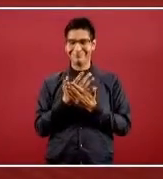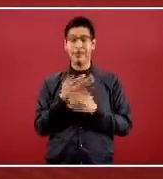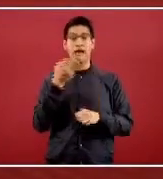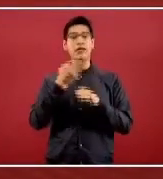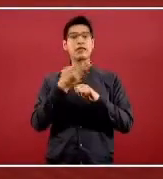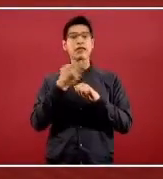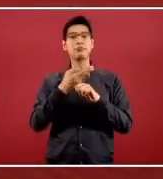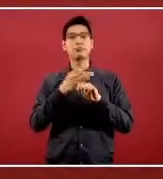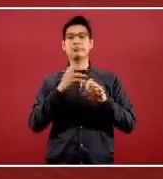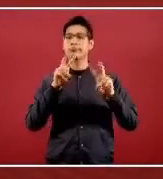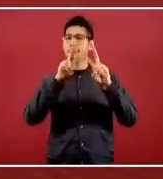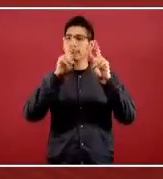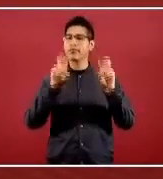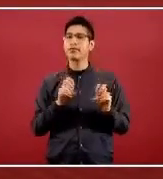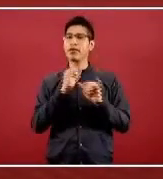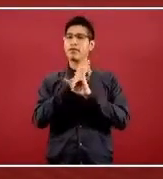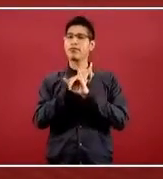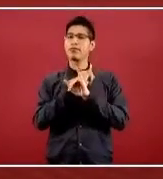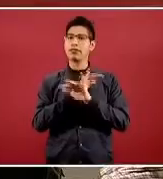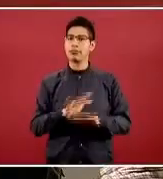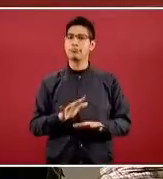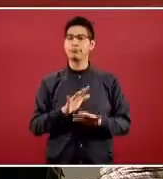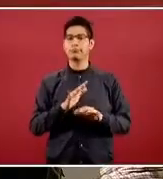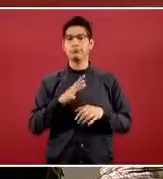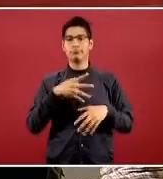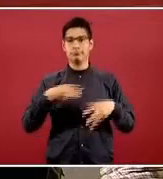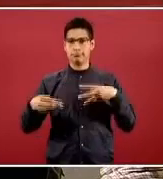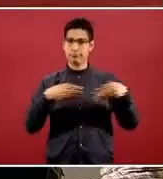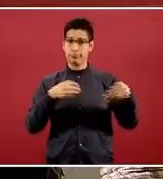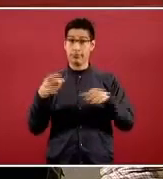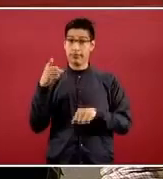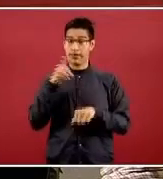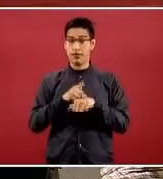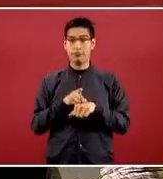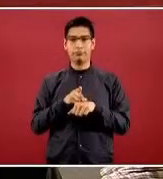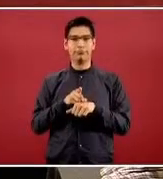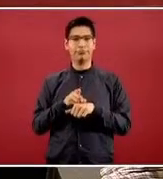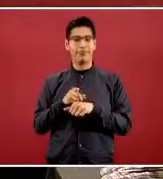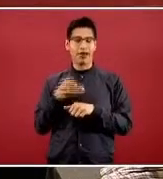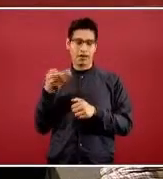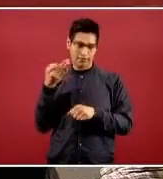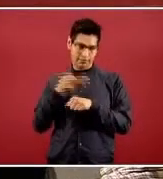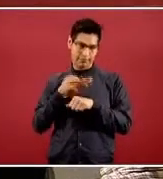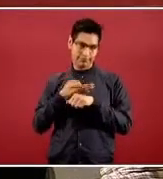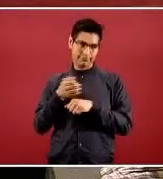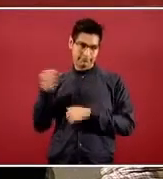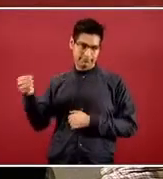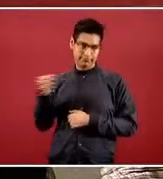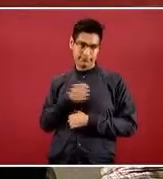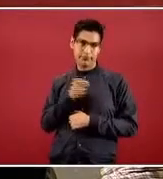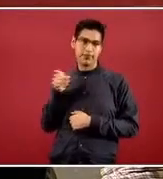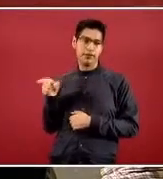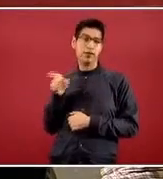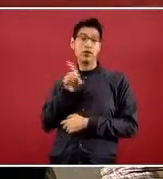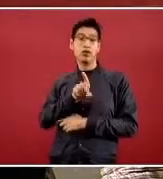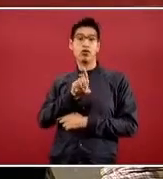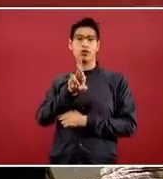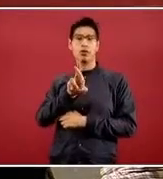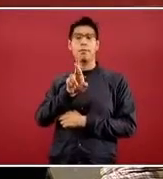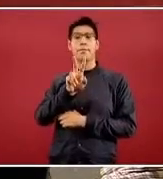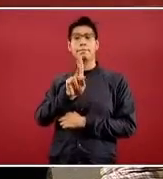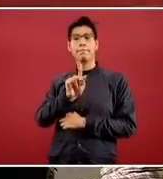informe epidemiológico diario que le voy a pedir al doctor Alomía comente. Posteriormente, el doctor